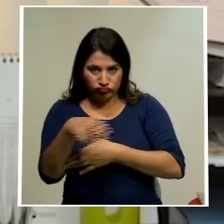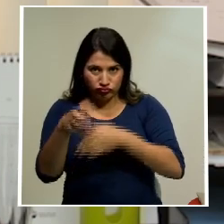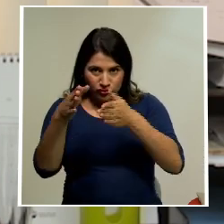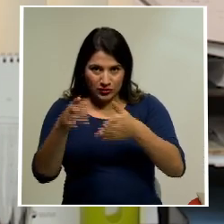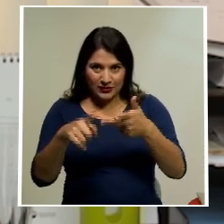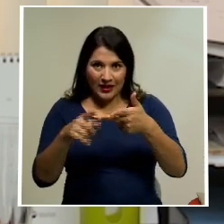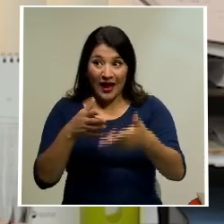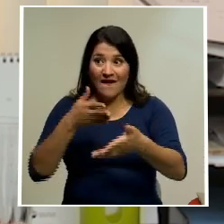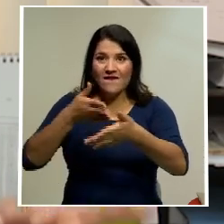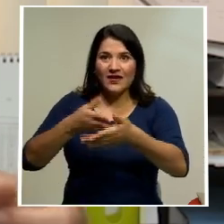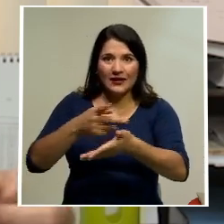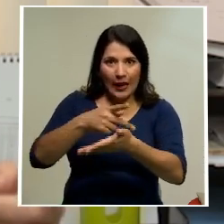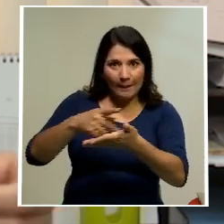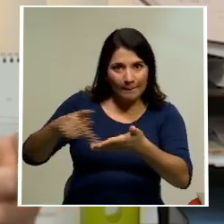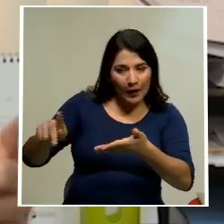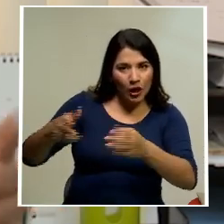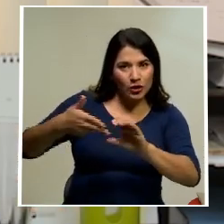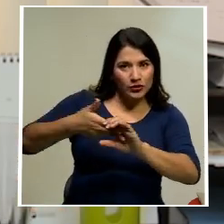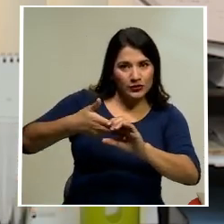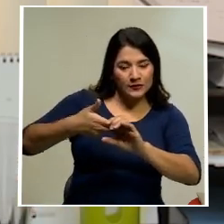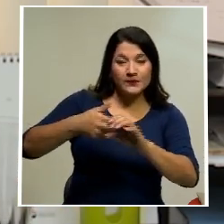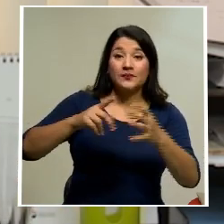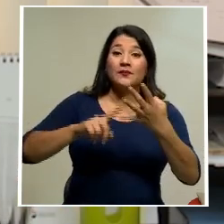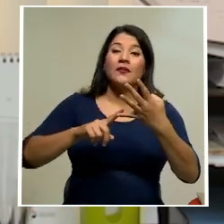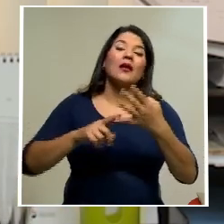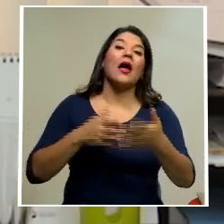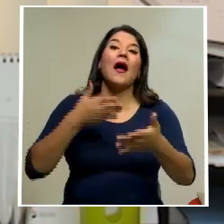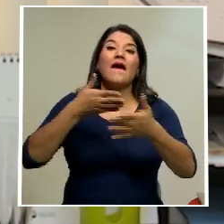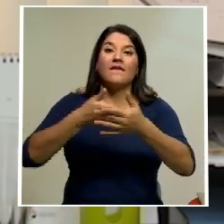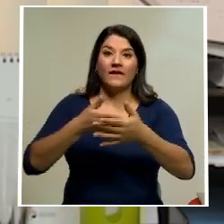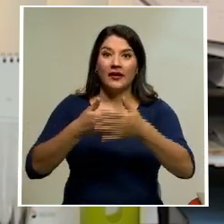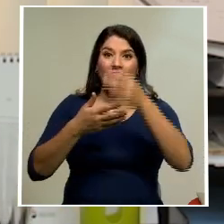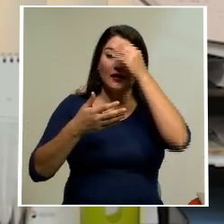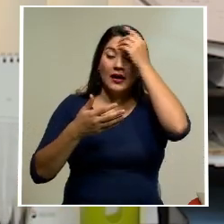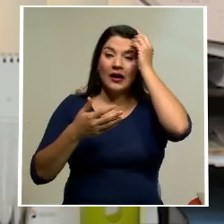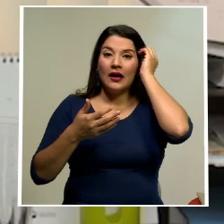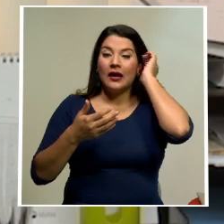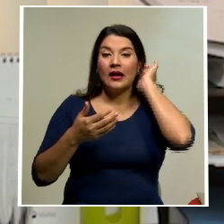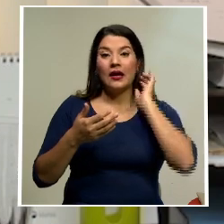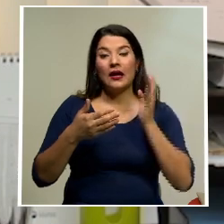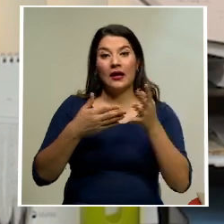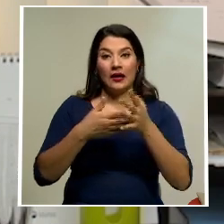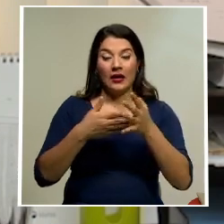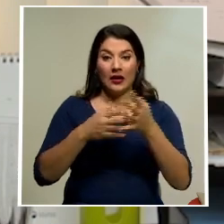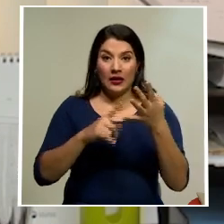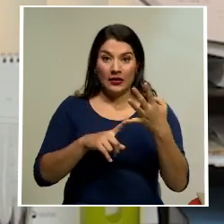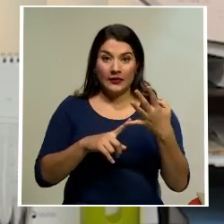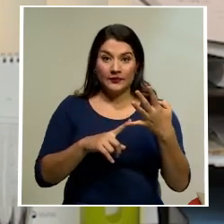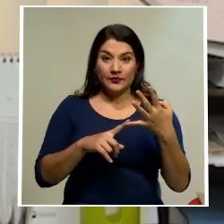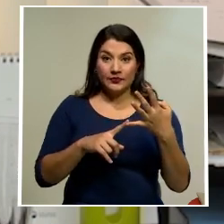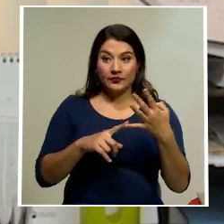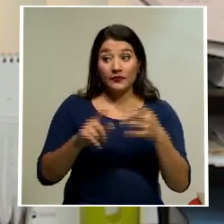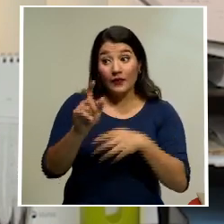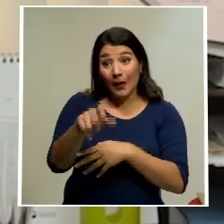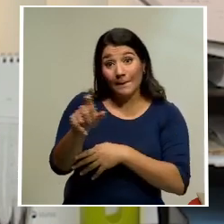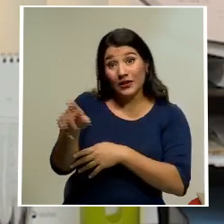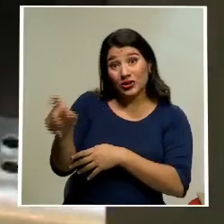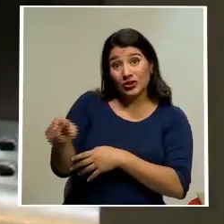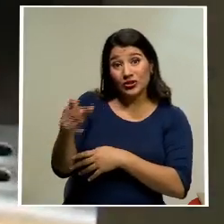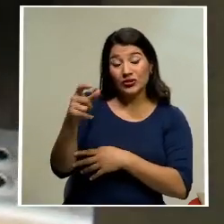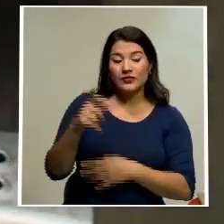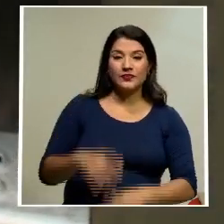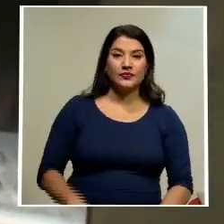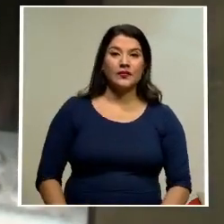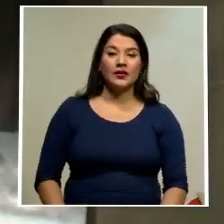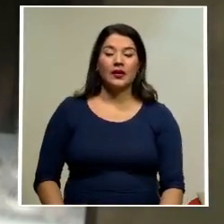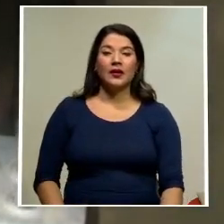petrolera y afectaría al erario público porque bajarían los impuestos.